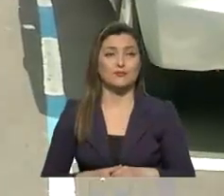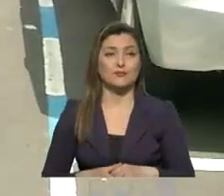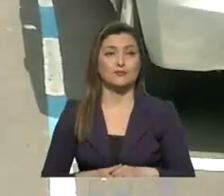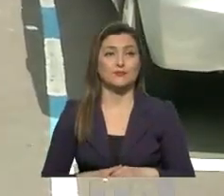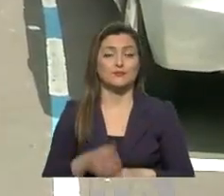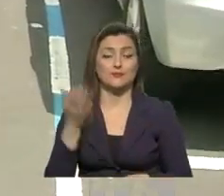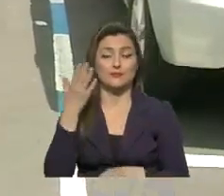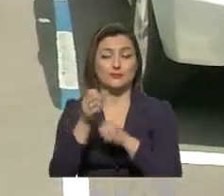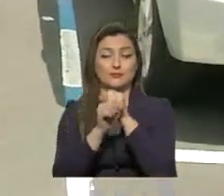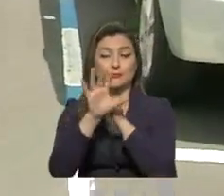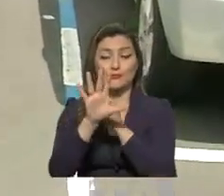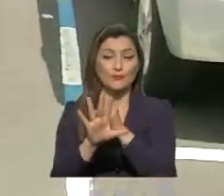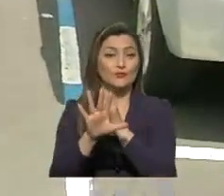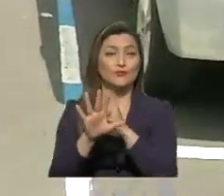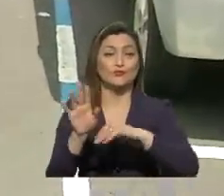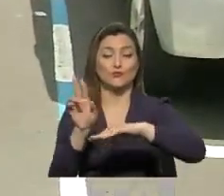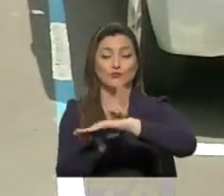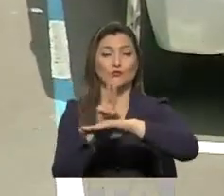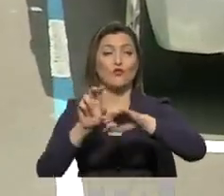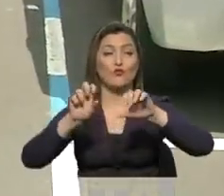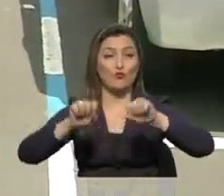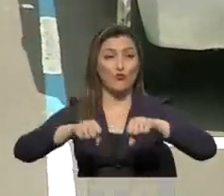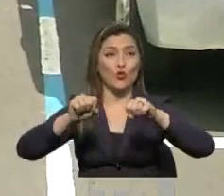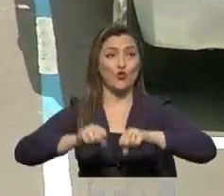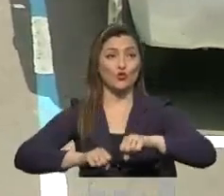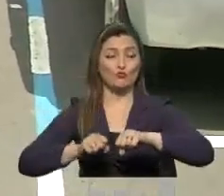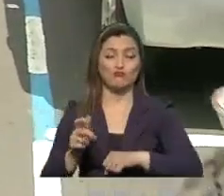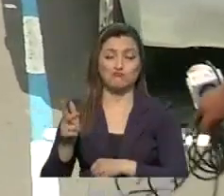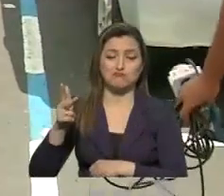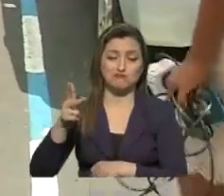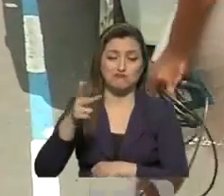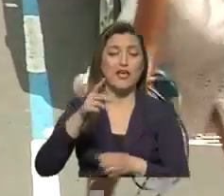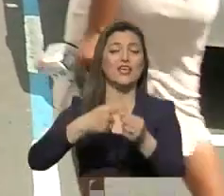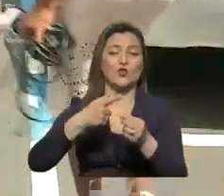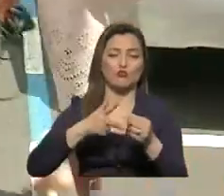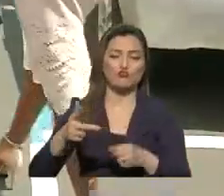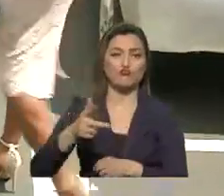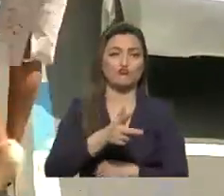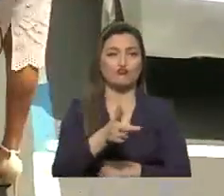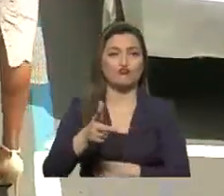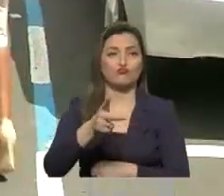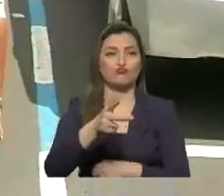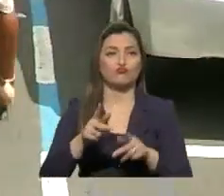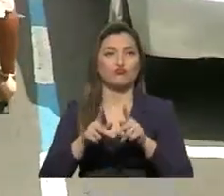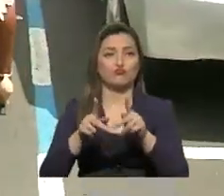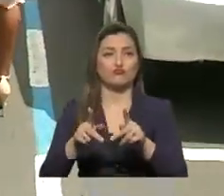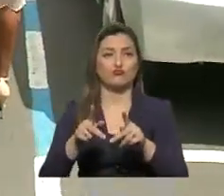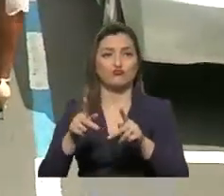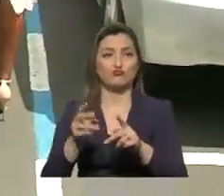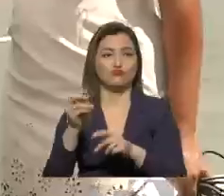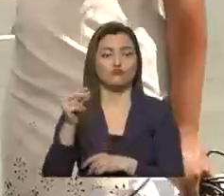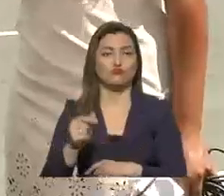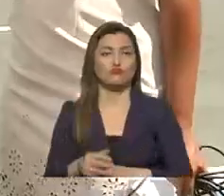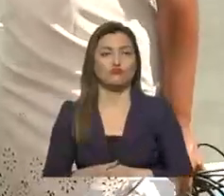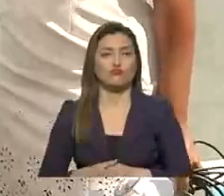Hace 5 años, Paul utiliza su moto para movilizarse en Quito. Aprovecha que este vehículo le permite trasladarse más